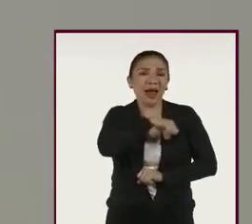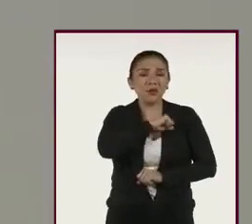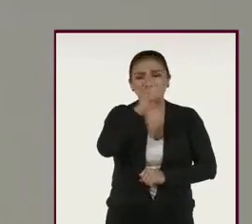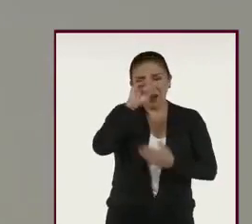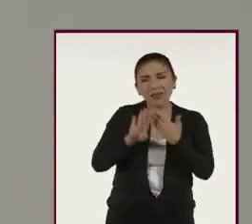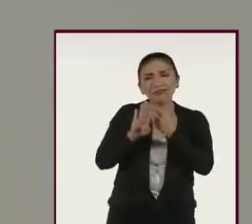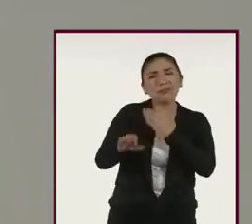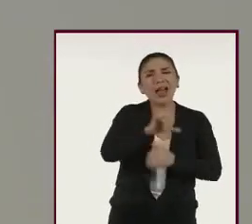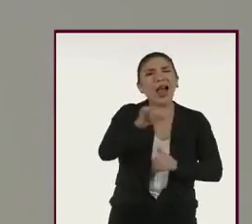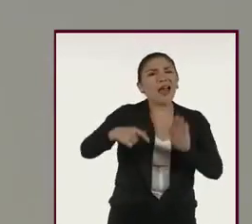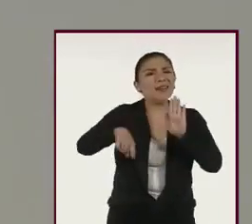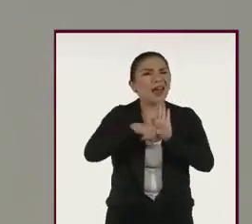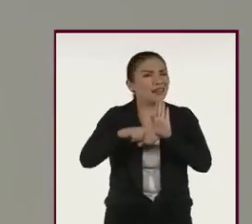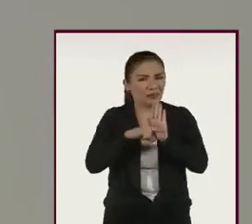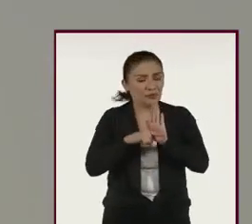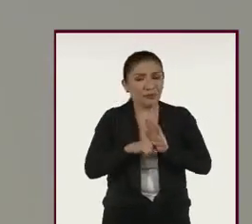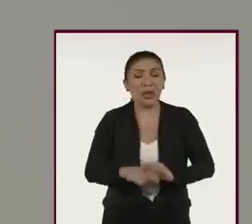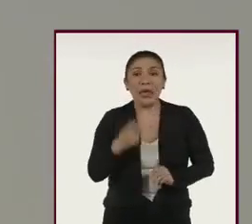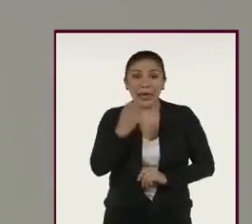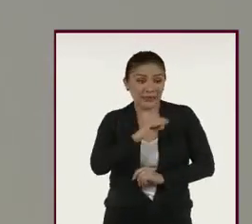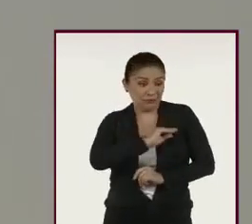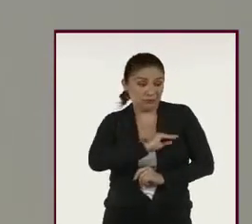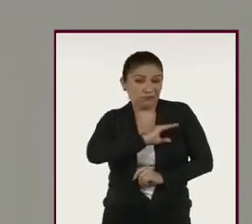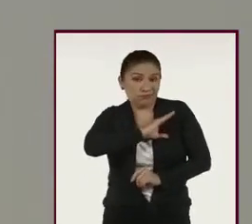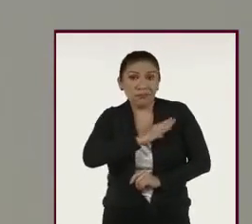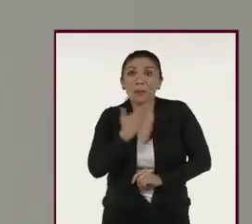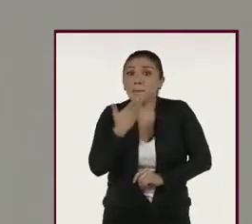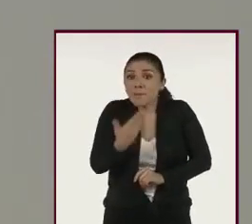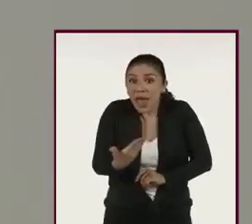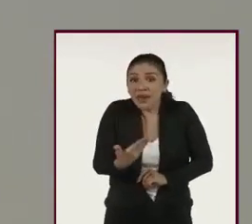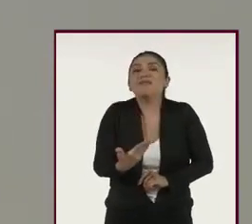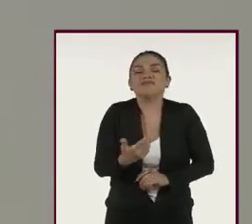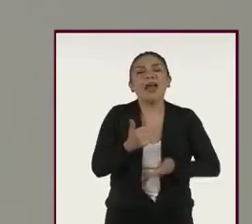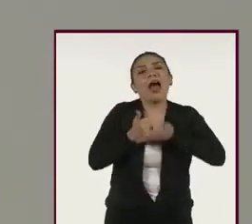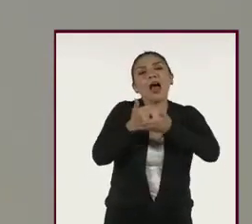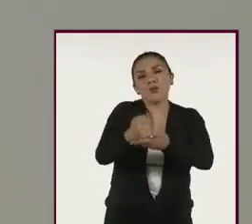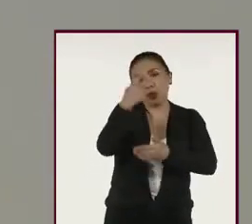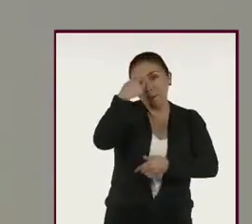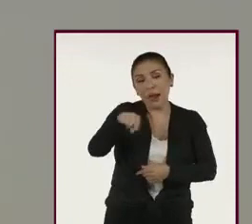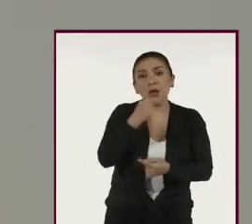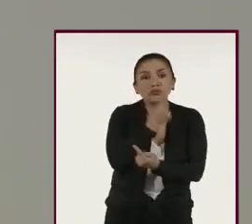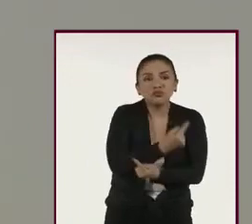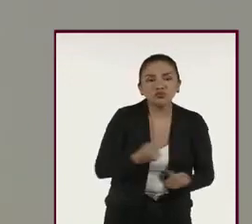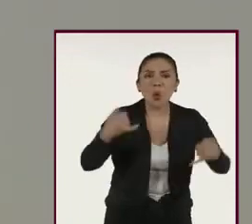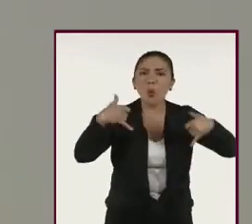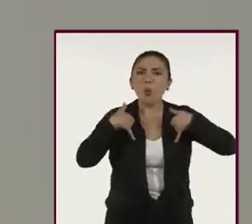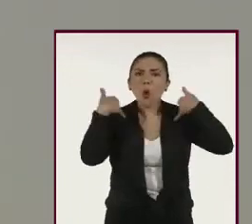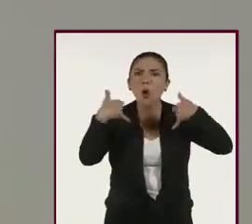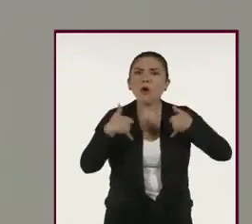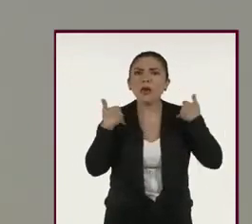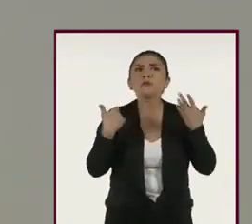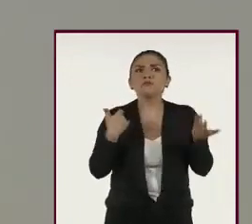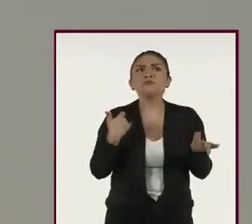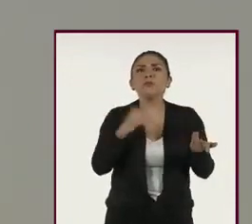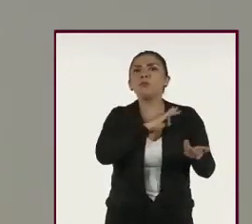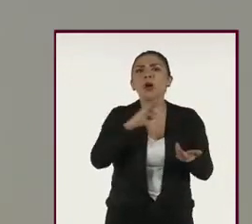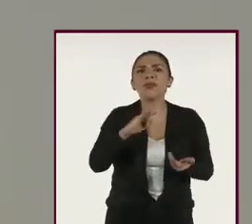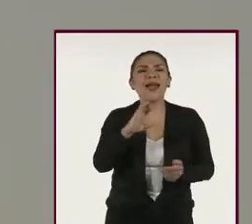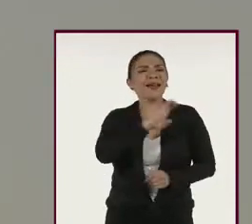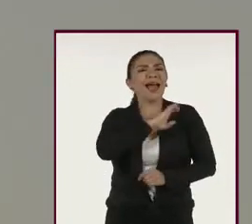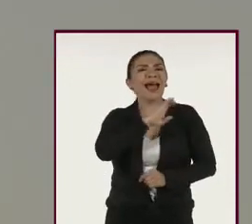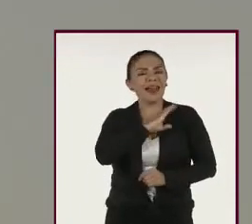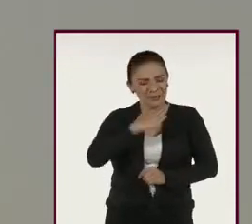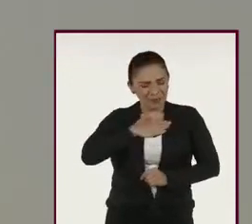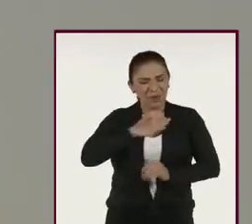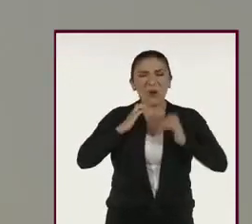negativas. Entonces, tener una adecuada autoestima nos va a ayudar tanto para que los niños, los adolescentes quieran su cuerpo,